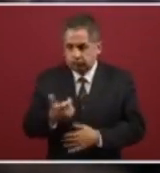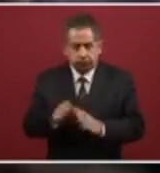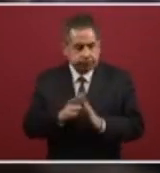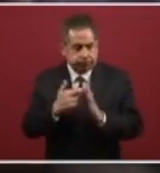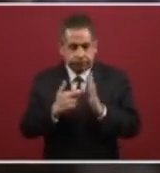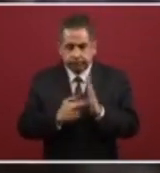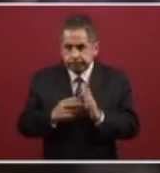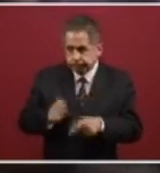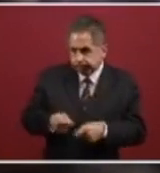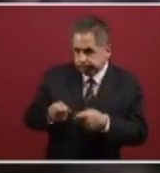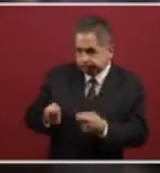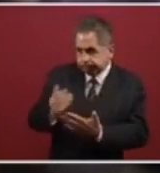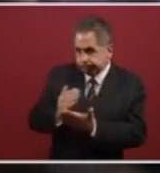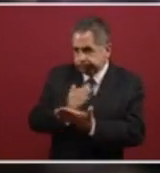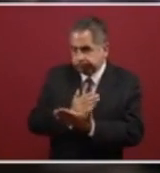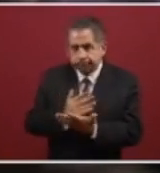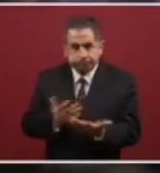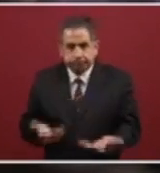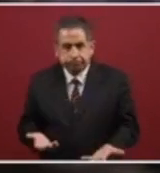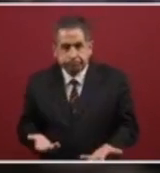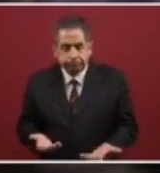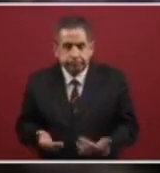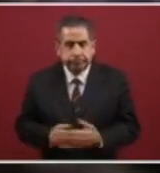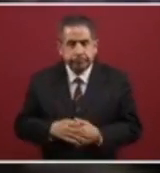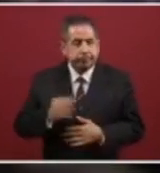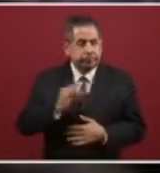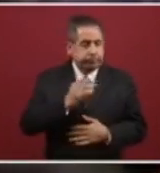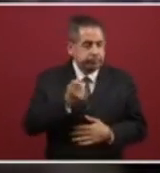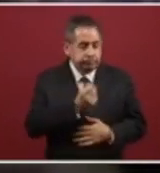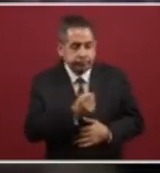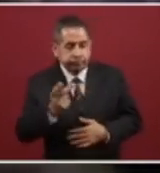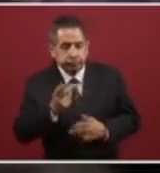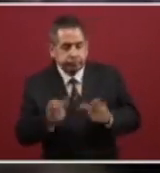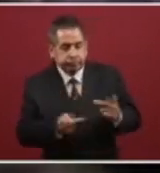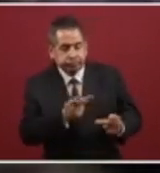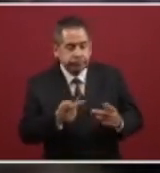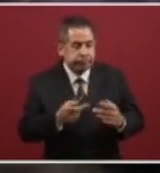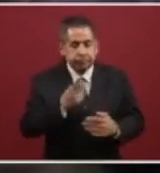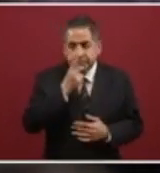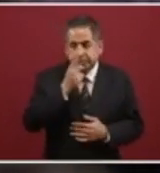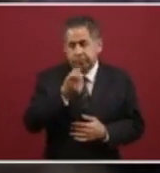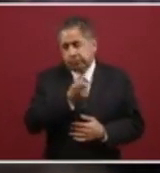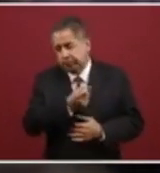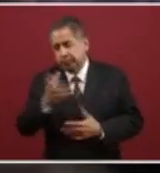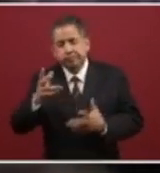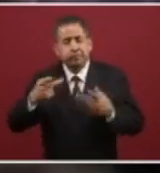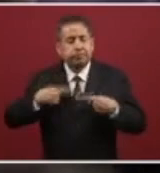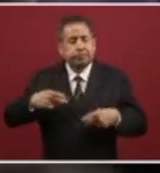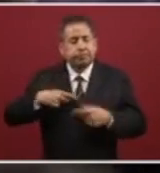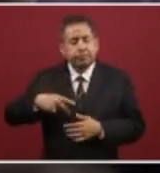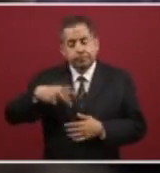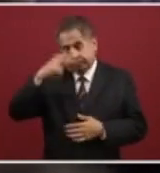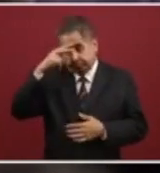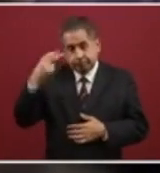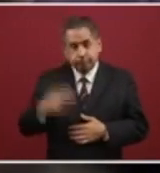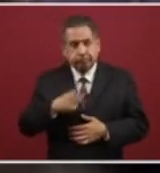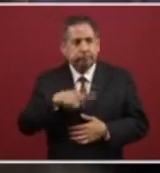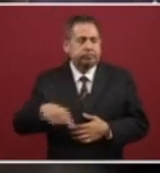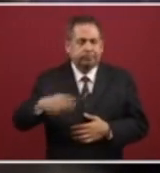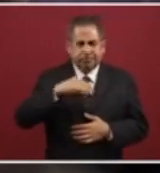medidas adicionales. Y bueno, también algunas encuestas han señalado que una gran parte de la población mexicana también considera que se